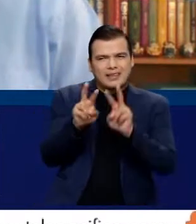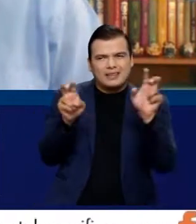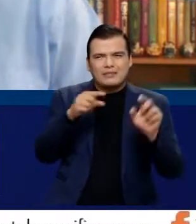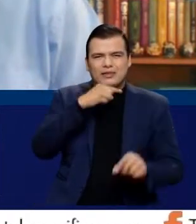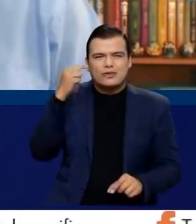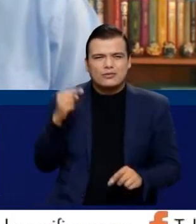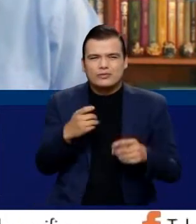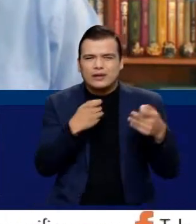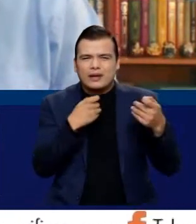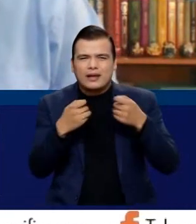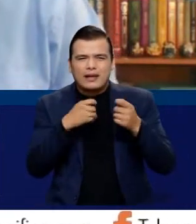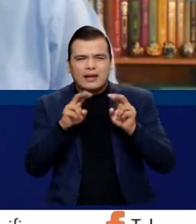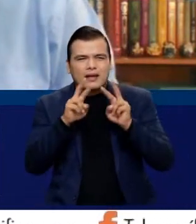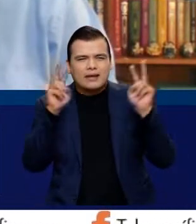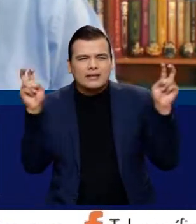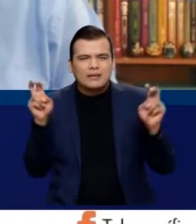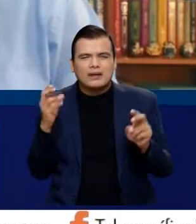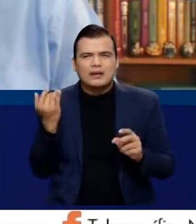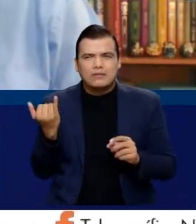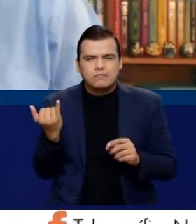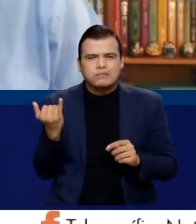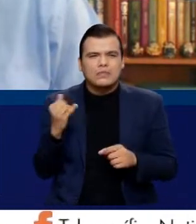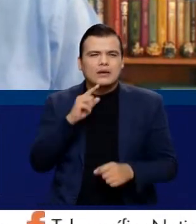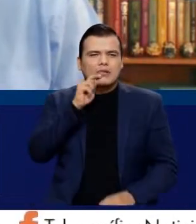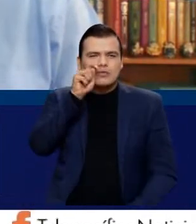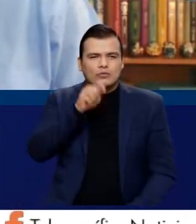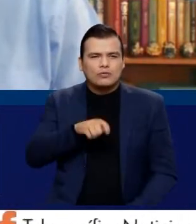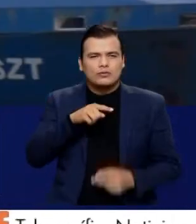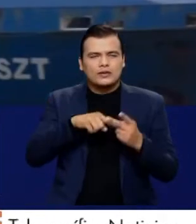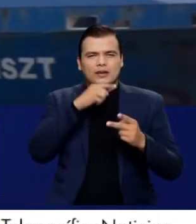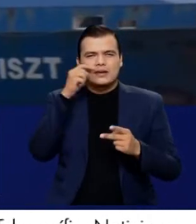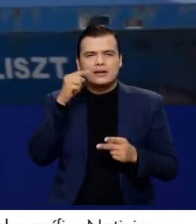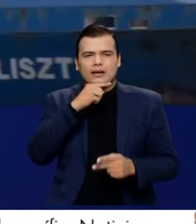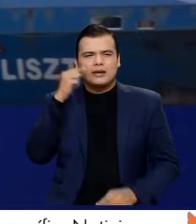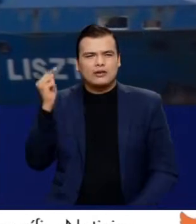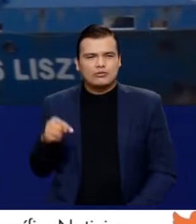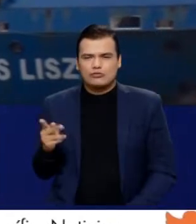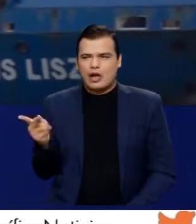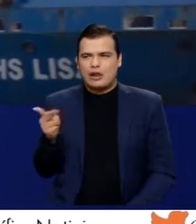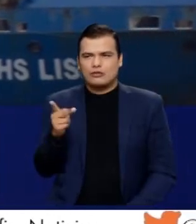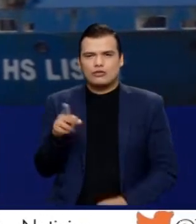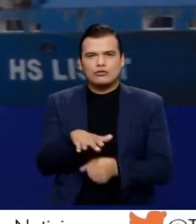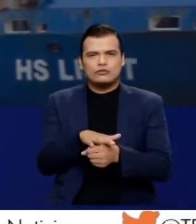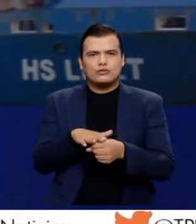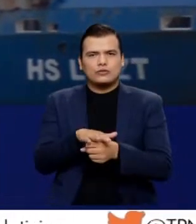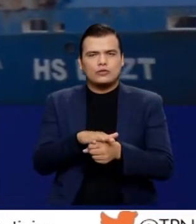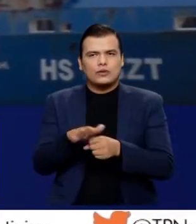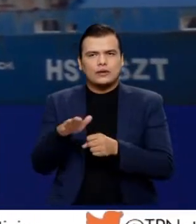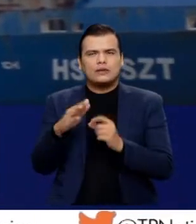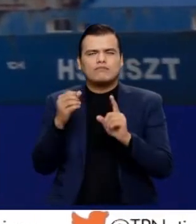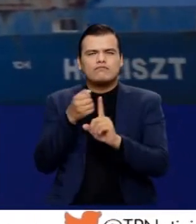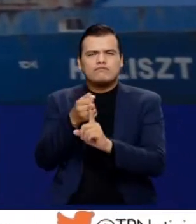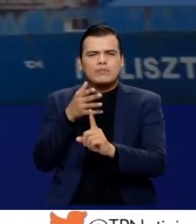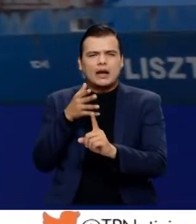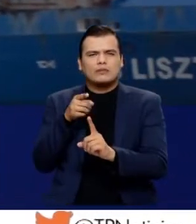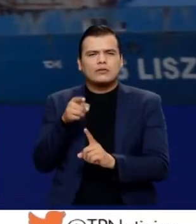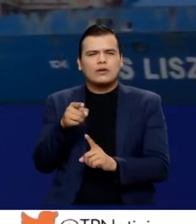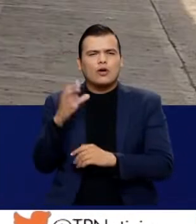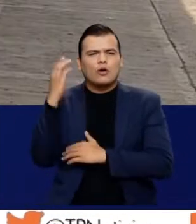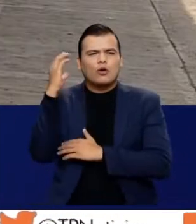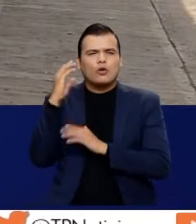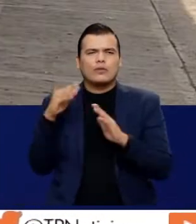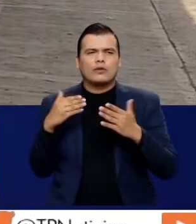precisamente hablando sobre las situaciones económicas que se podrían presentar en esta zona del país si en colombia subió el dólar